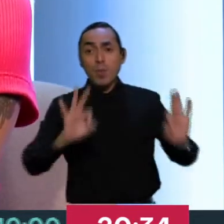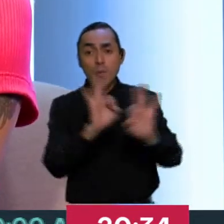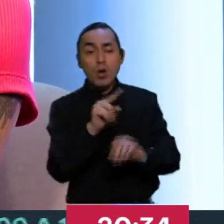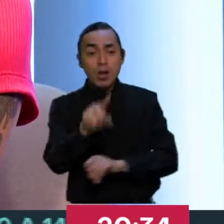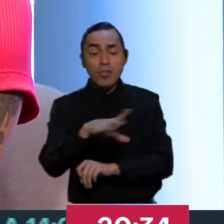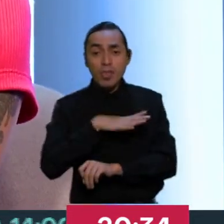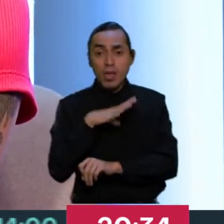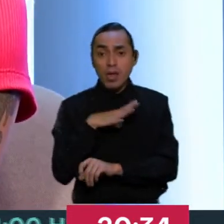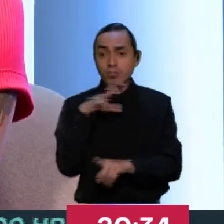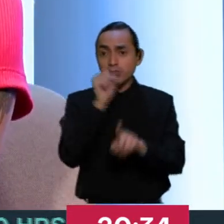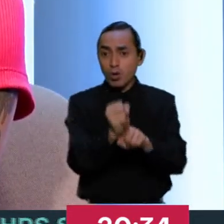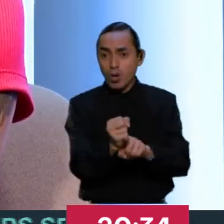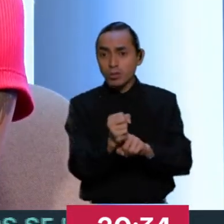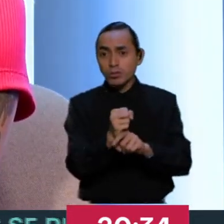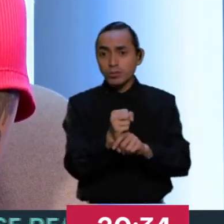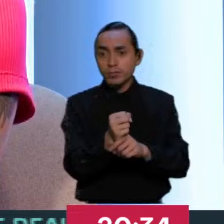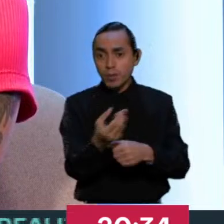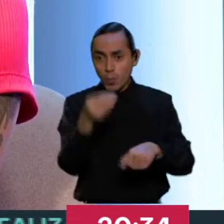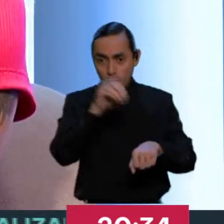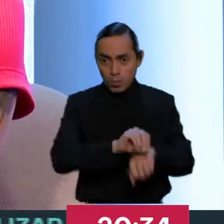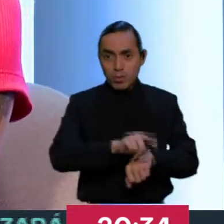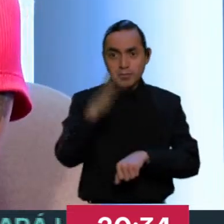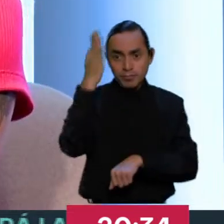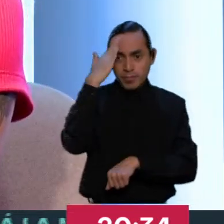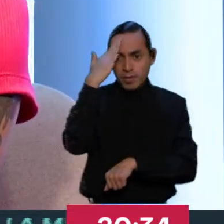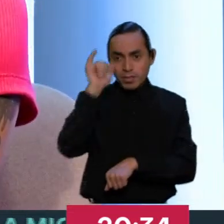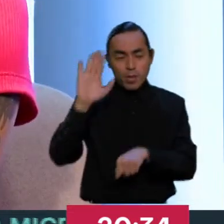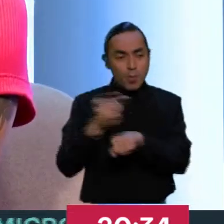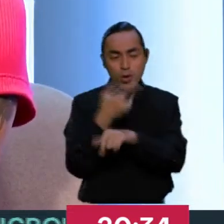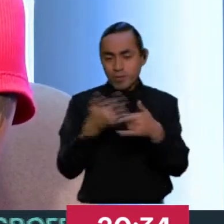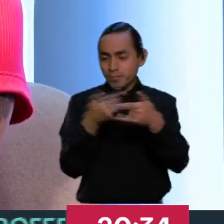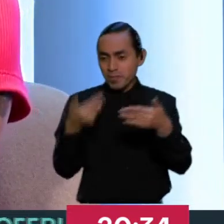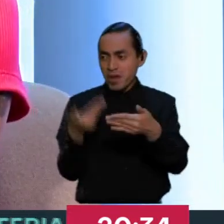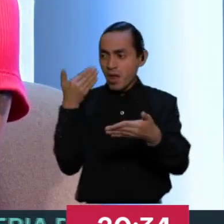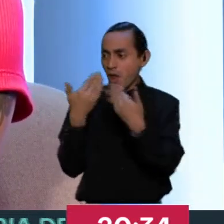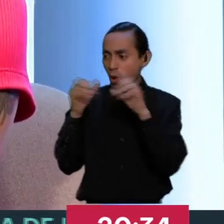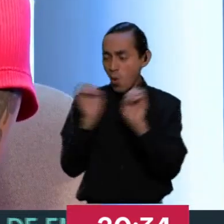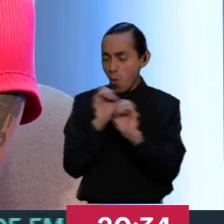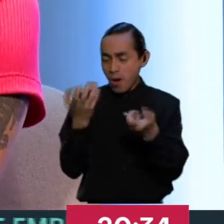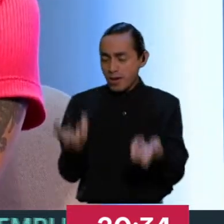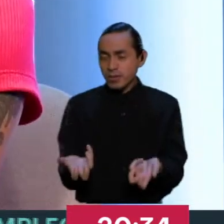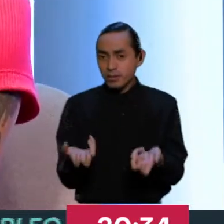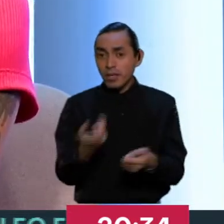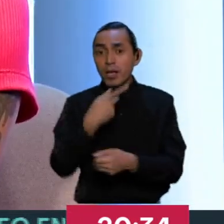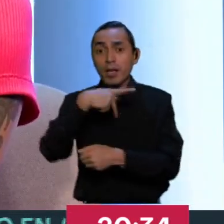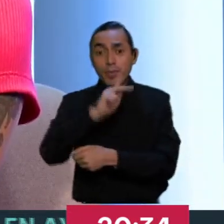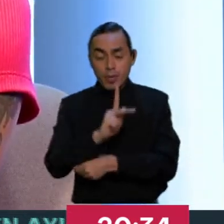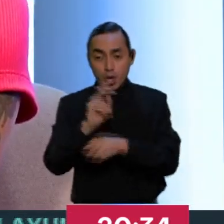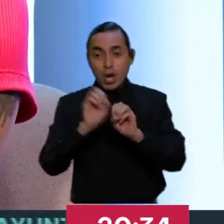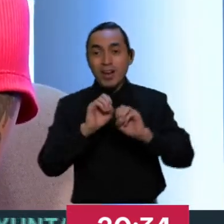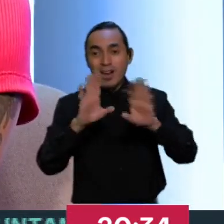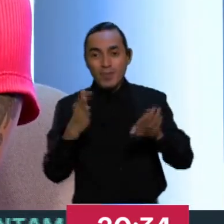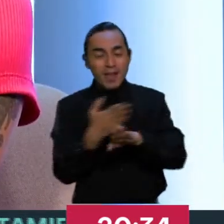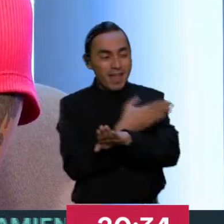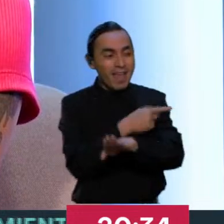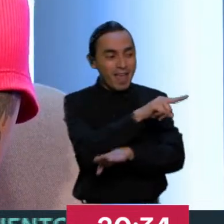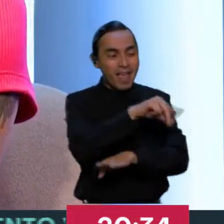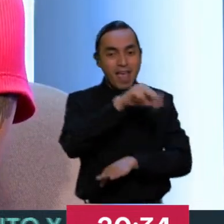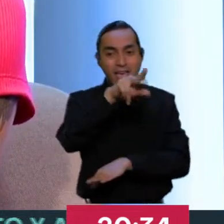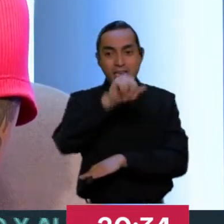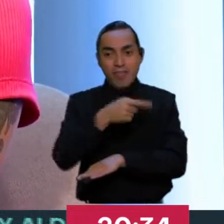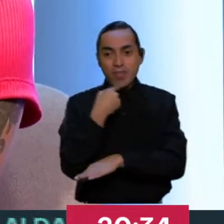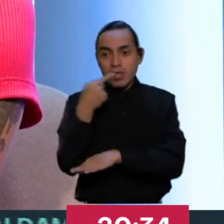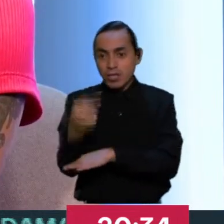estos puestos de poder porque históricamente no estaban asignados para nosotras, pero claro, como decía Andrea, no basta con tener